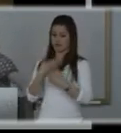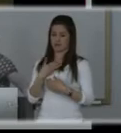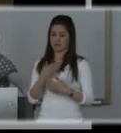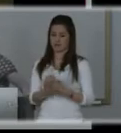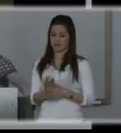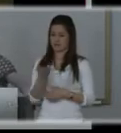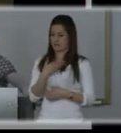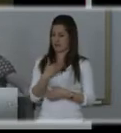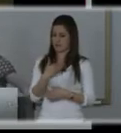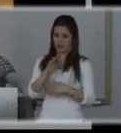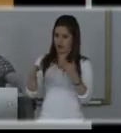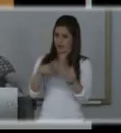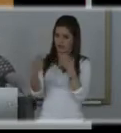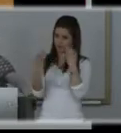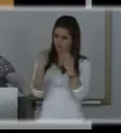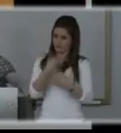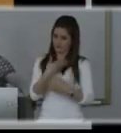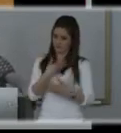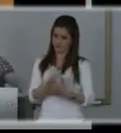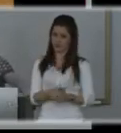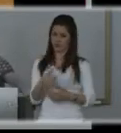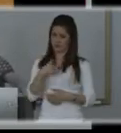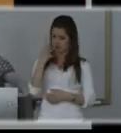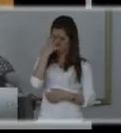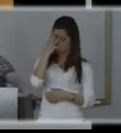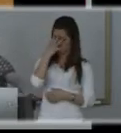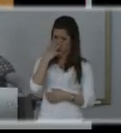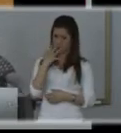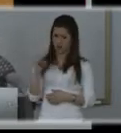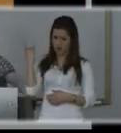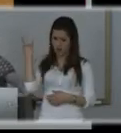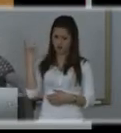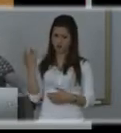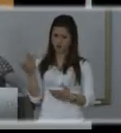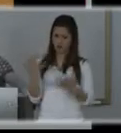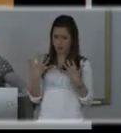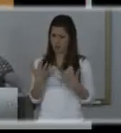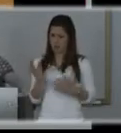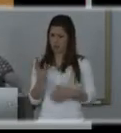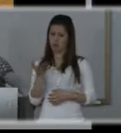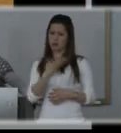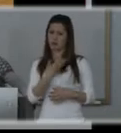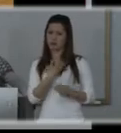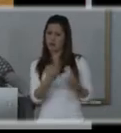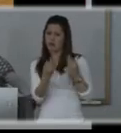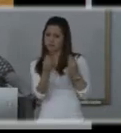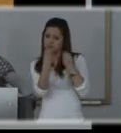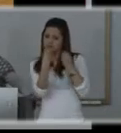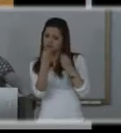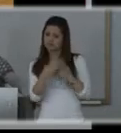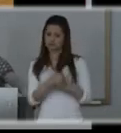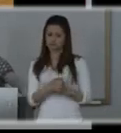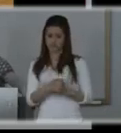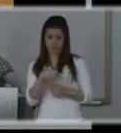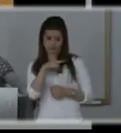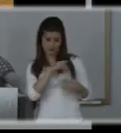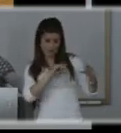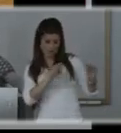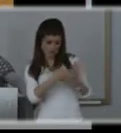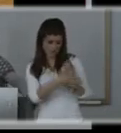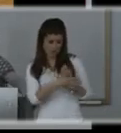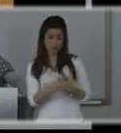mamá. No me da vergüenza, yo lo abro seguidamente. Tengo mamá que abro con mi mamá. Todo las abro con mi mamá